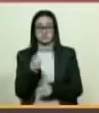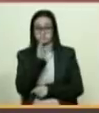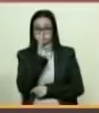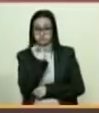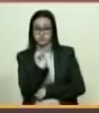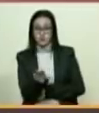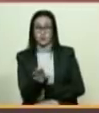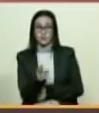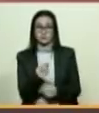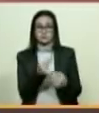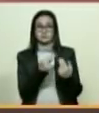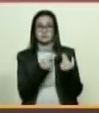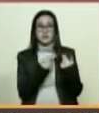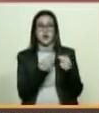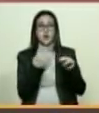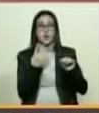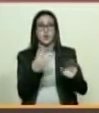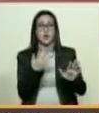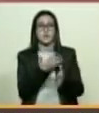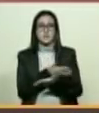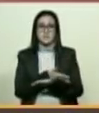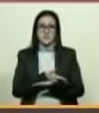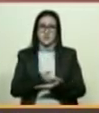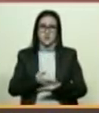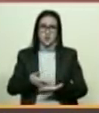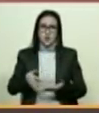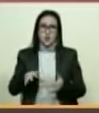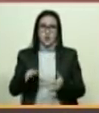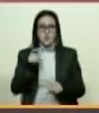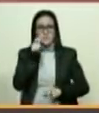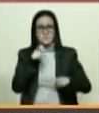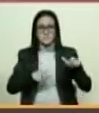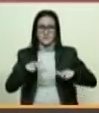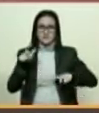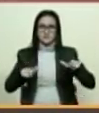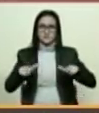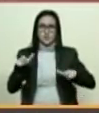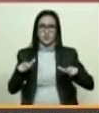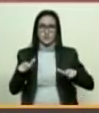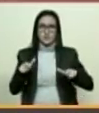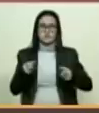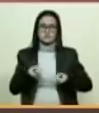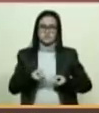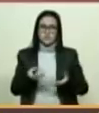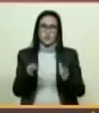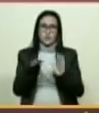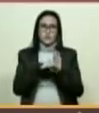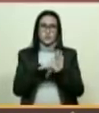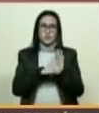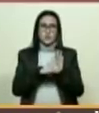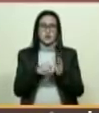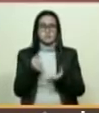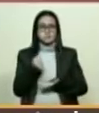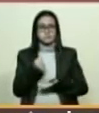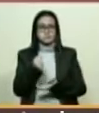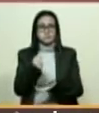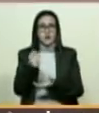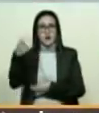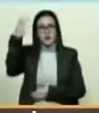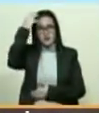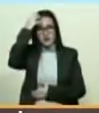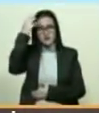lo correspondiente a 9 millones de personas beneficiadas con el bono de